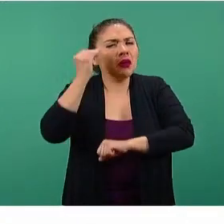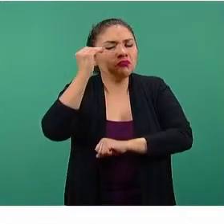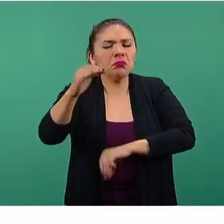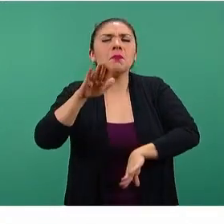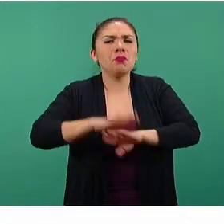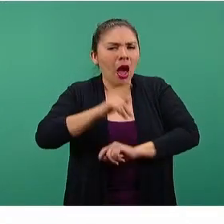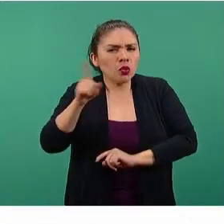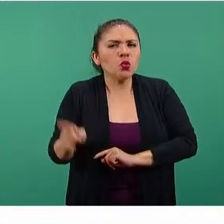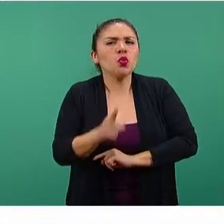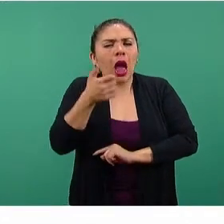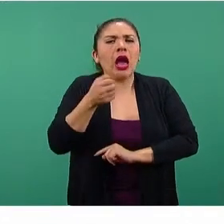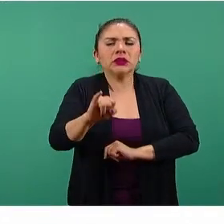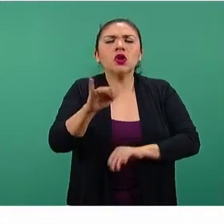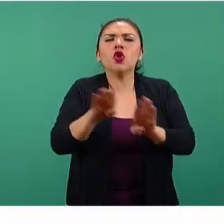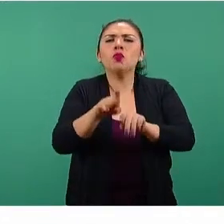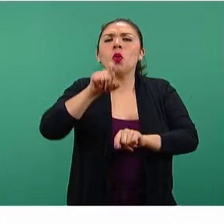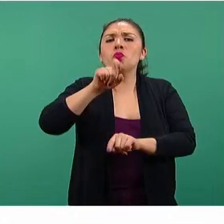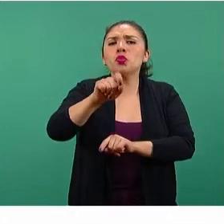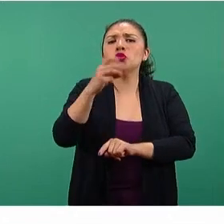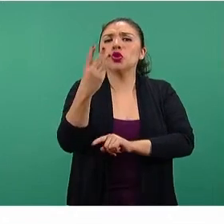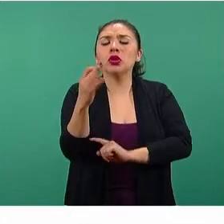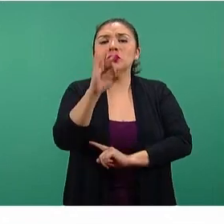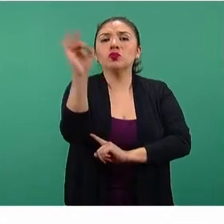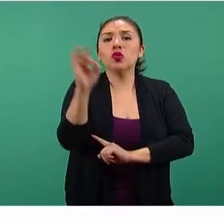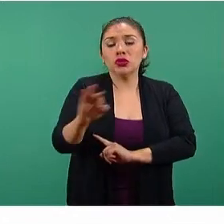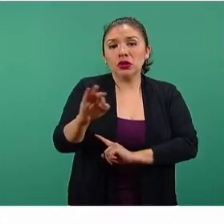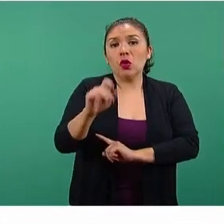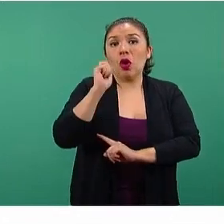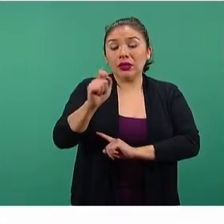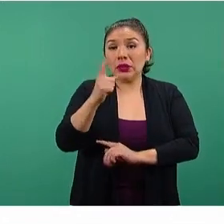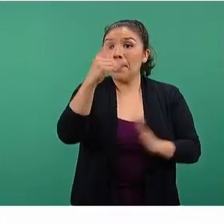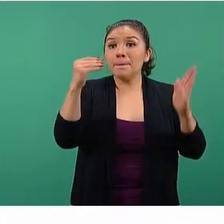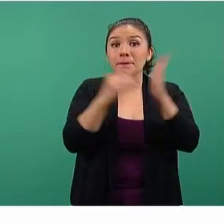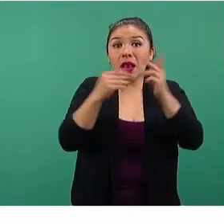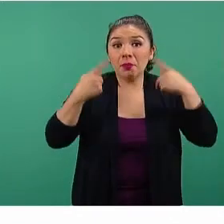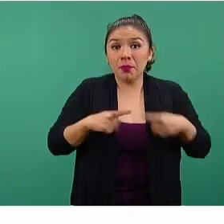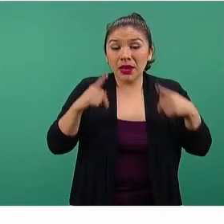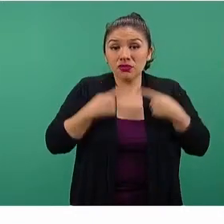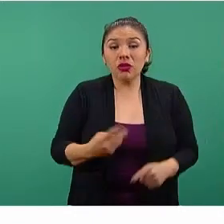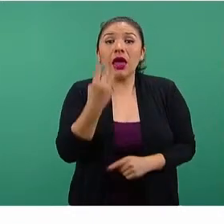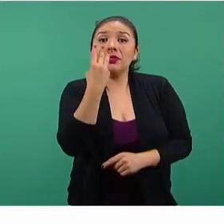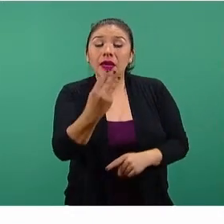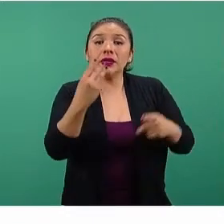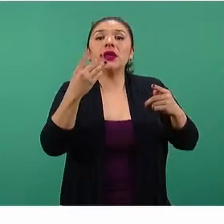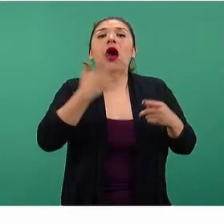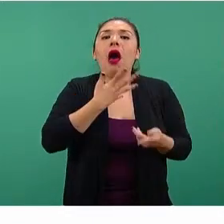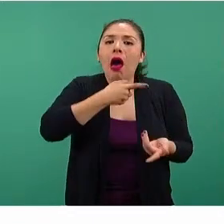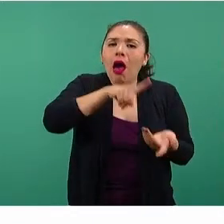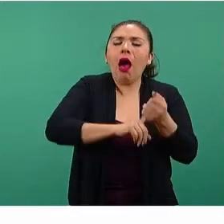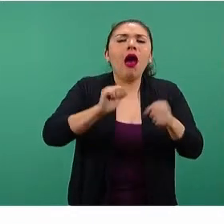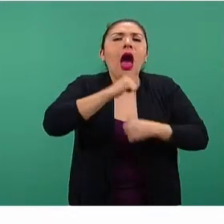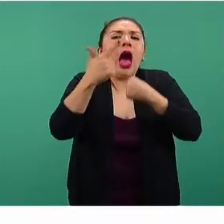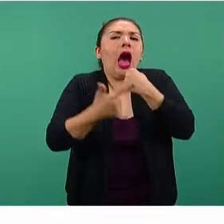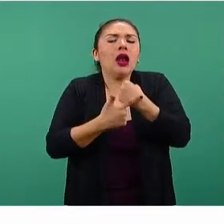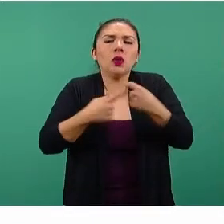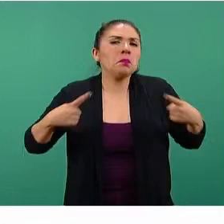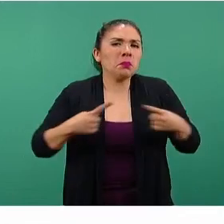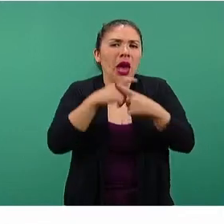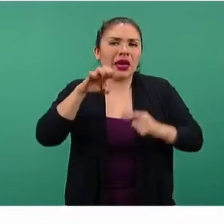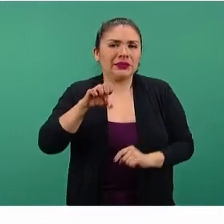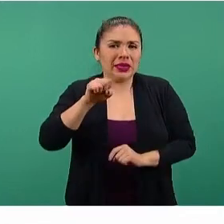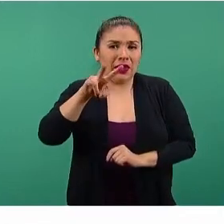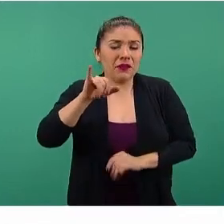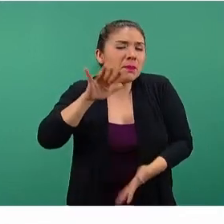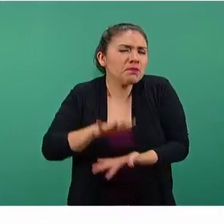estable esta cifra de 0.3%, 3 de cada 1,000 aplicaciones de vacunas tienen algún ESAVI. En su